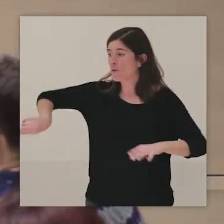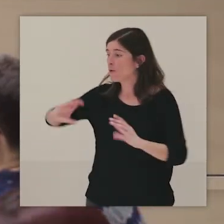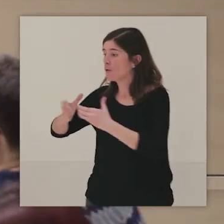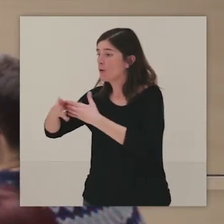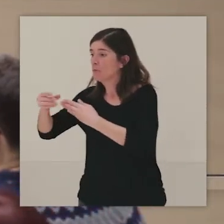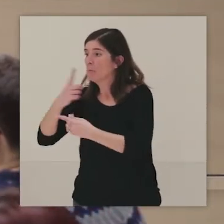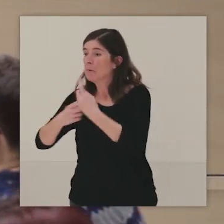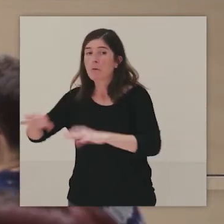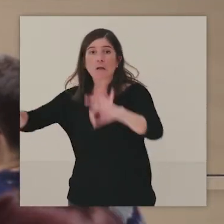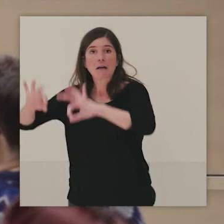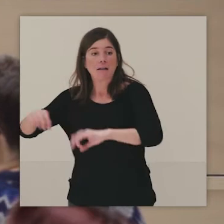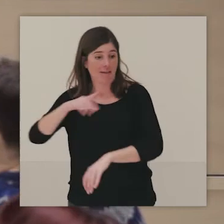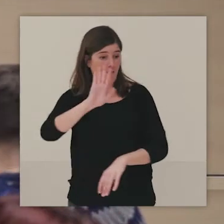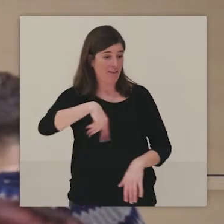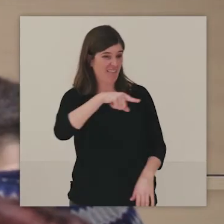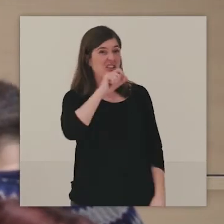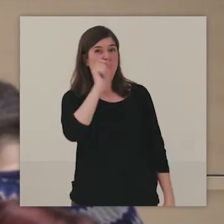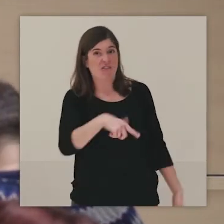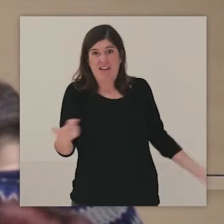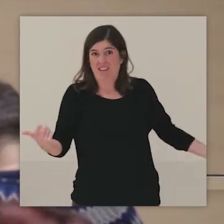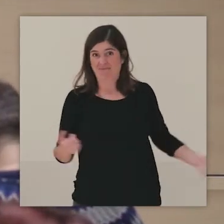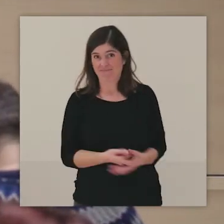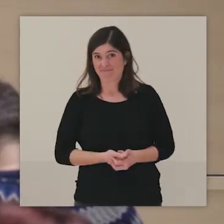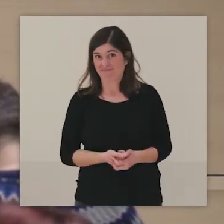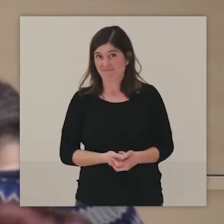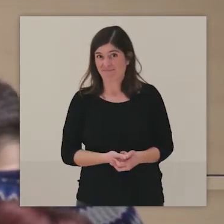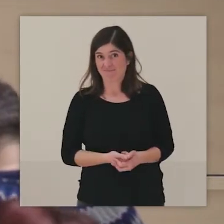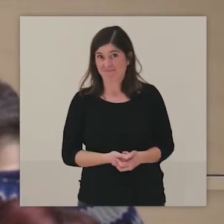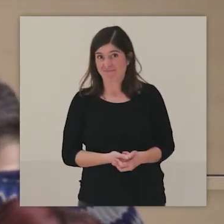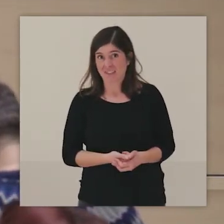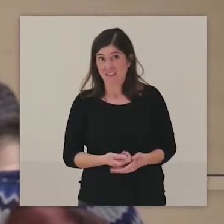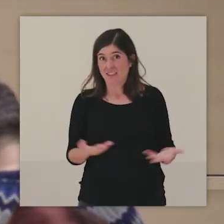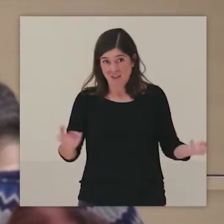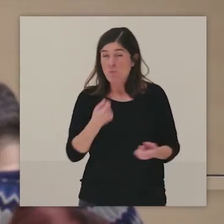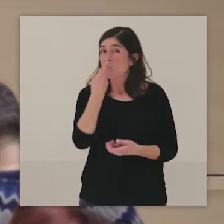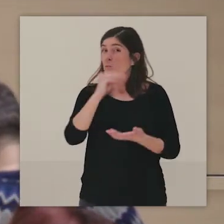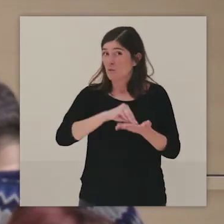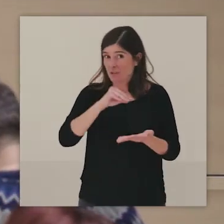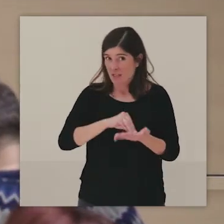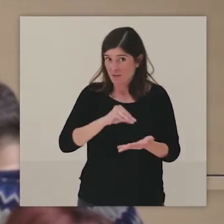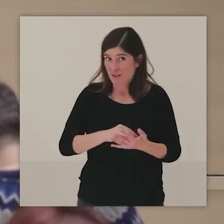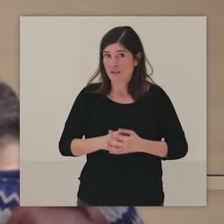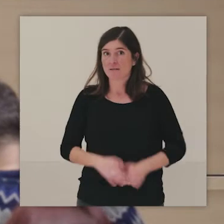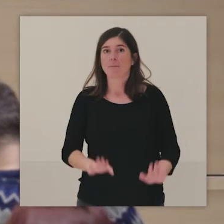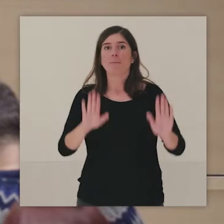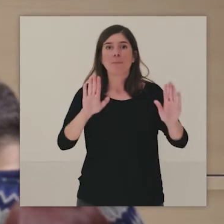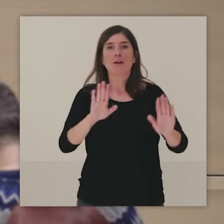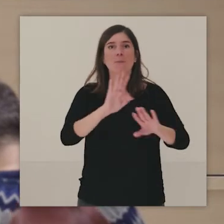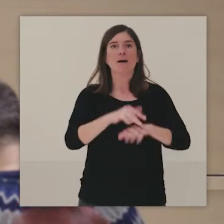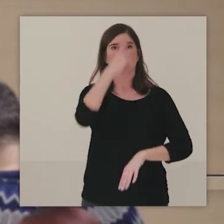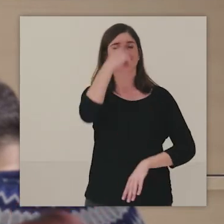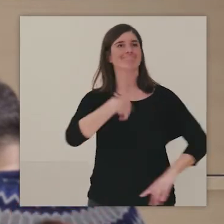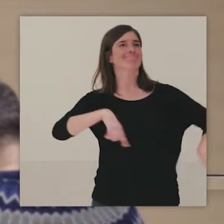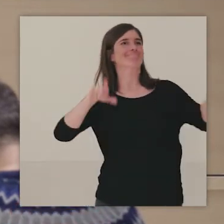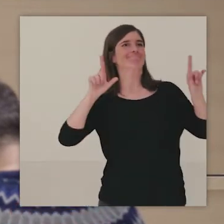Pero ocurre esa situación, soluciones de accesibilidad que se vuelven totalmente inútiles. Ahora, de cara a la